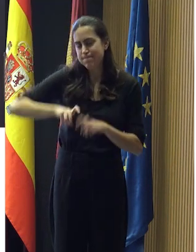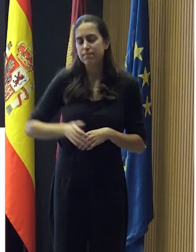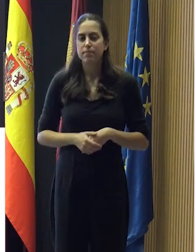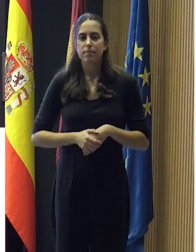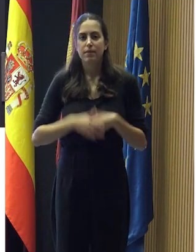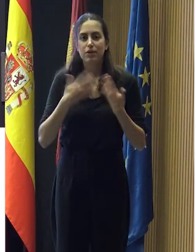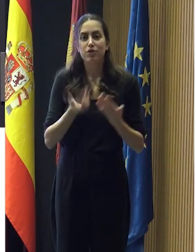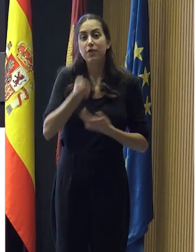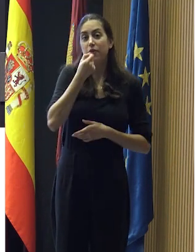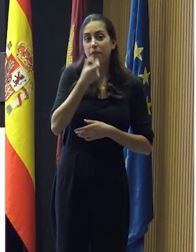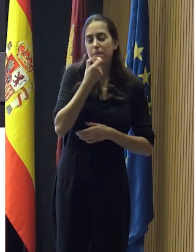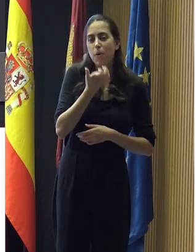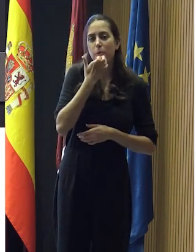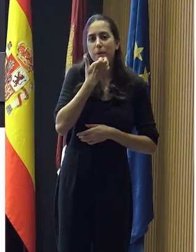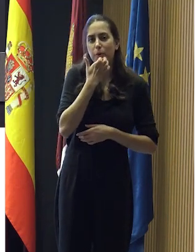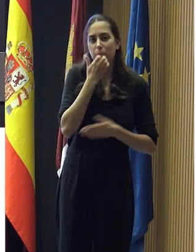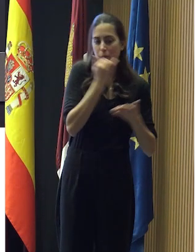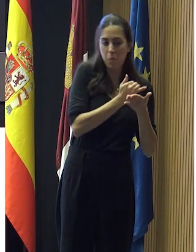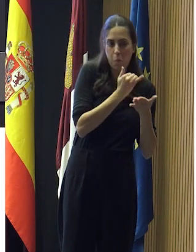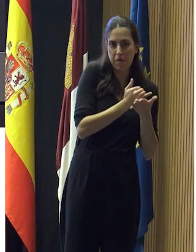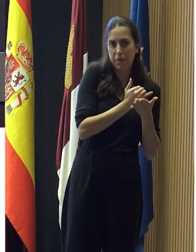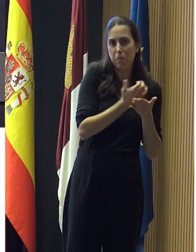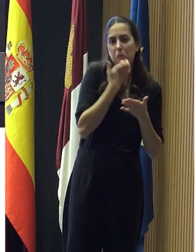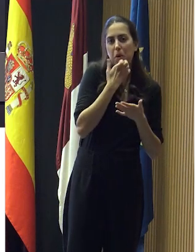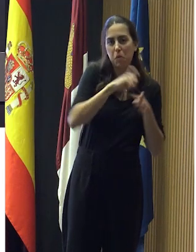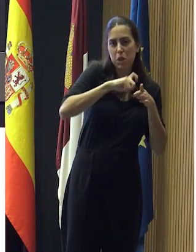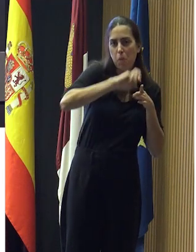hacemos es usar fármacos, tanto que estén ya aprobados para otros tipos